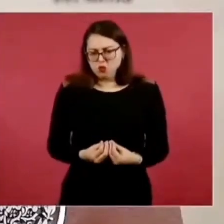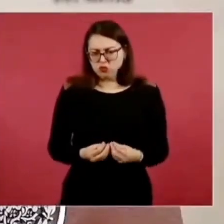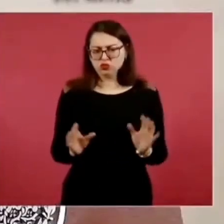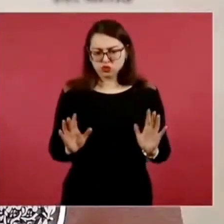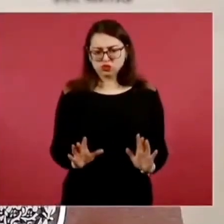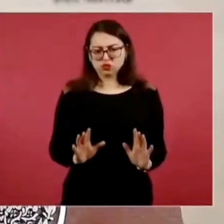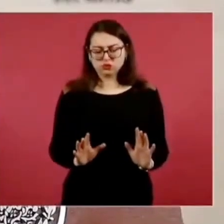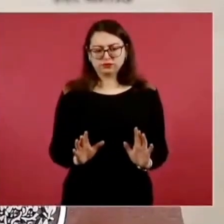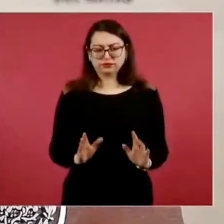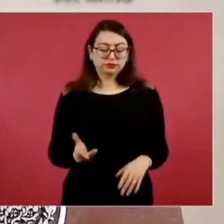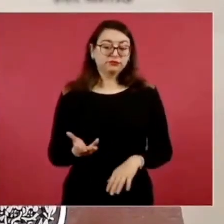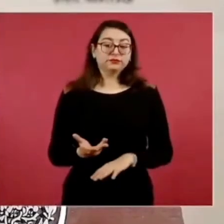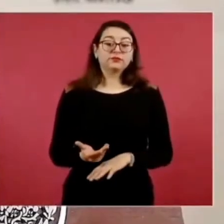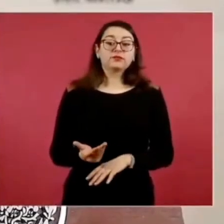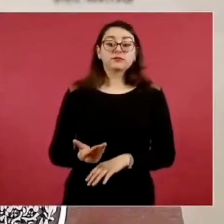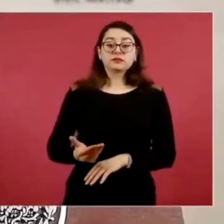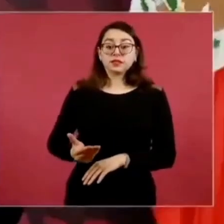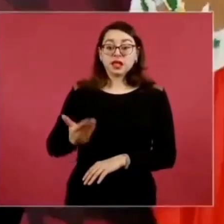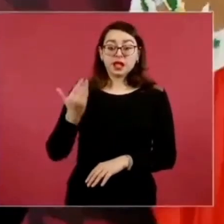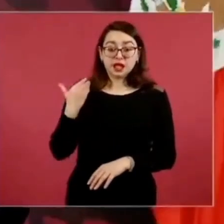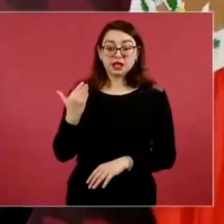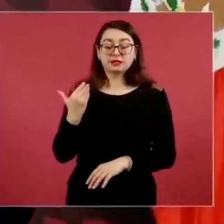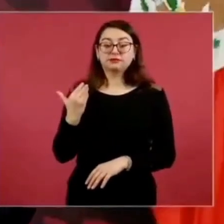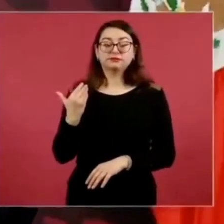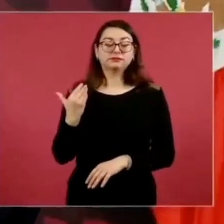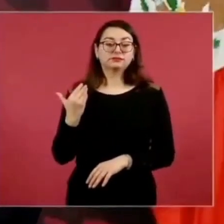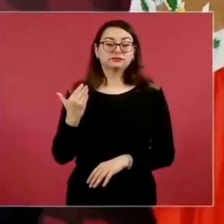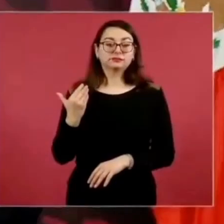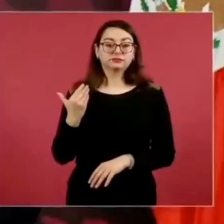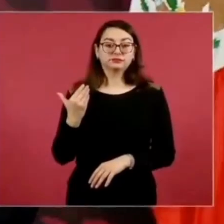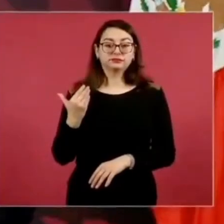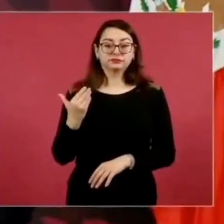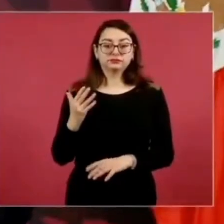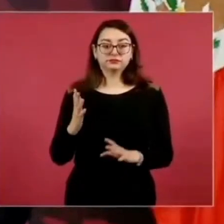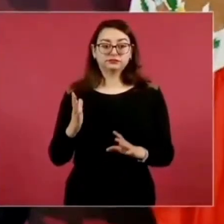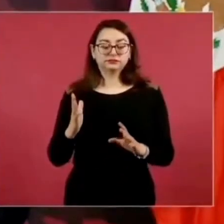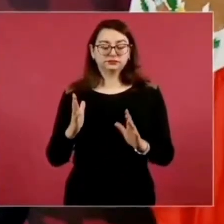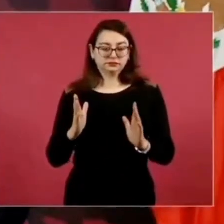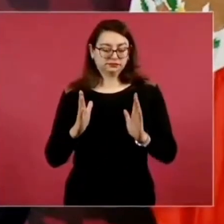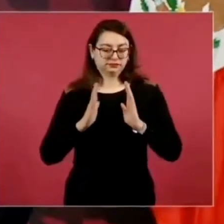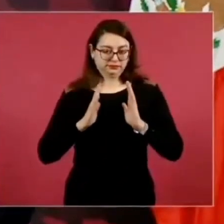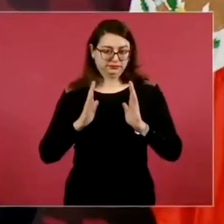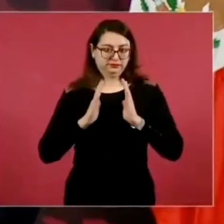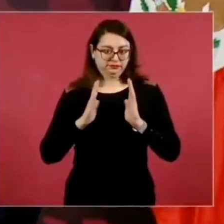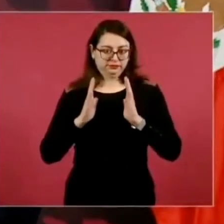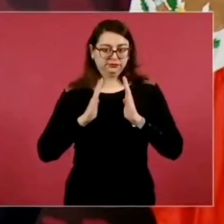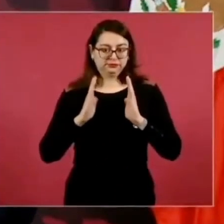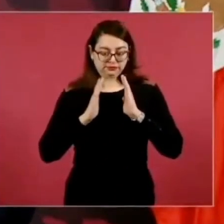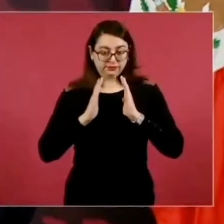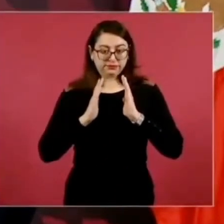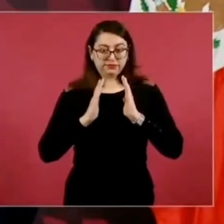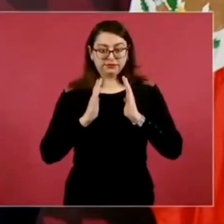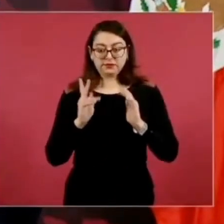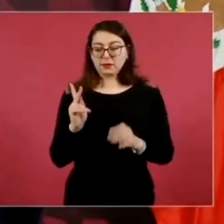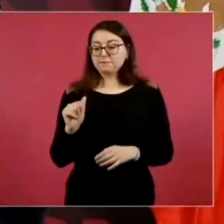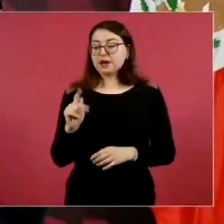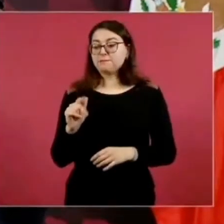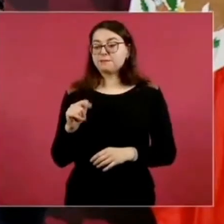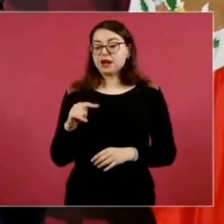era capitán, encargado de la zona militar de